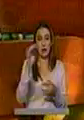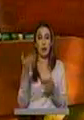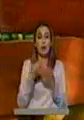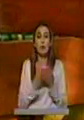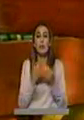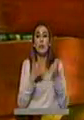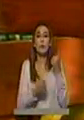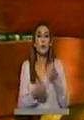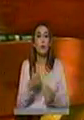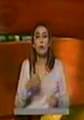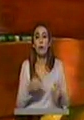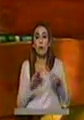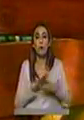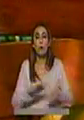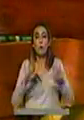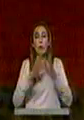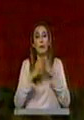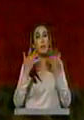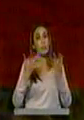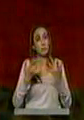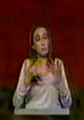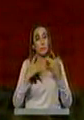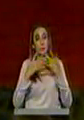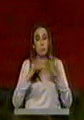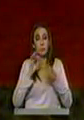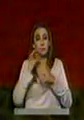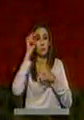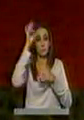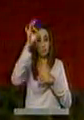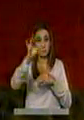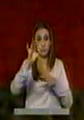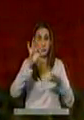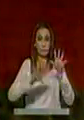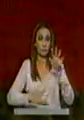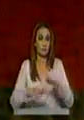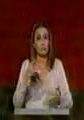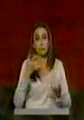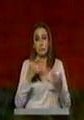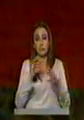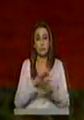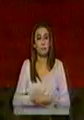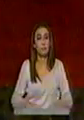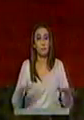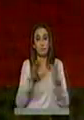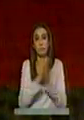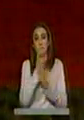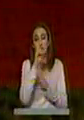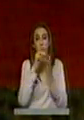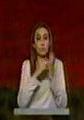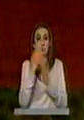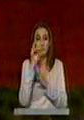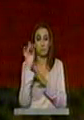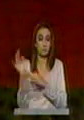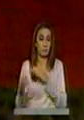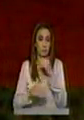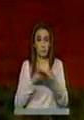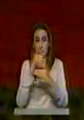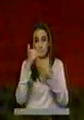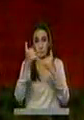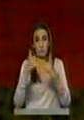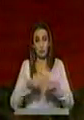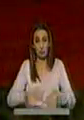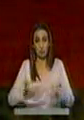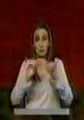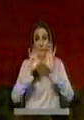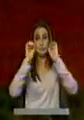¿Desde cuándo empezará, señora? Veremos. Ya la primera etapa está cubierta, la segunda es la de ya de chequeo de las aeronaves que va a traer.